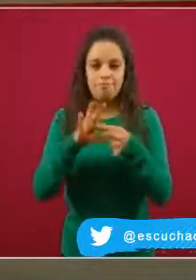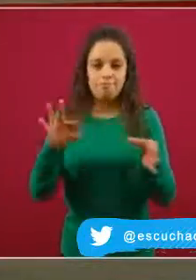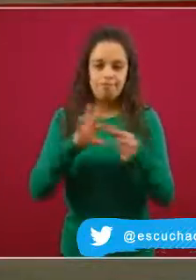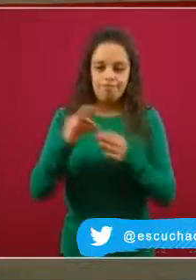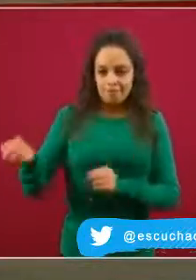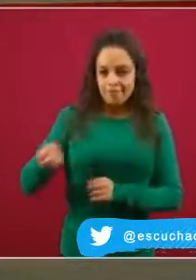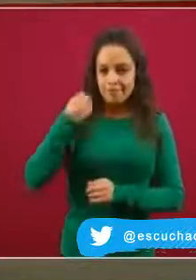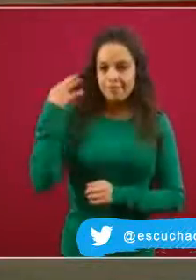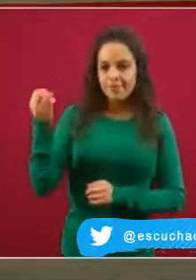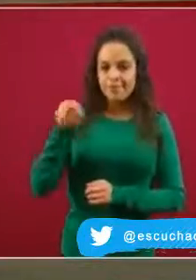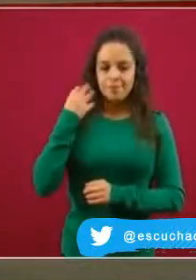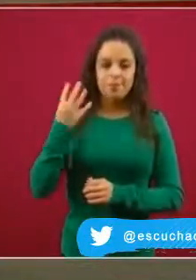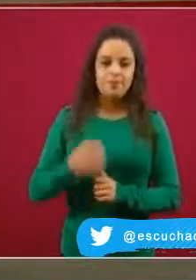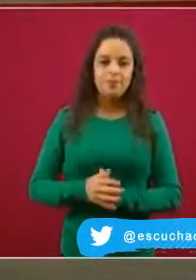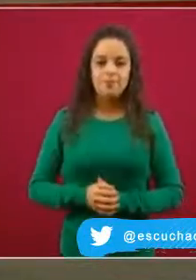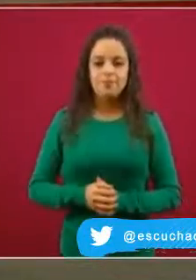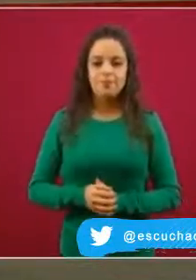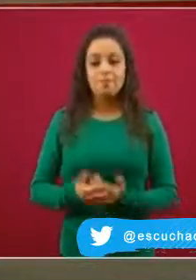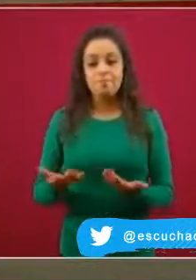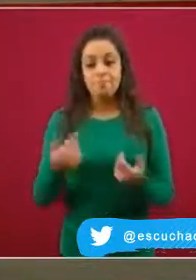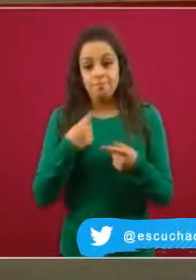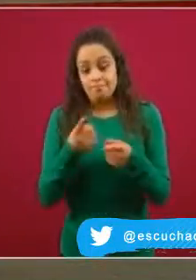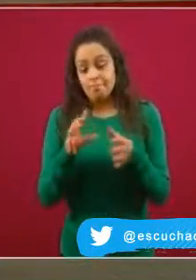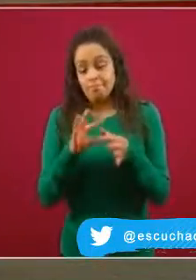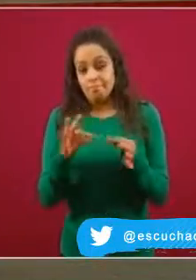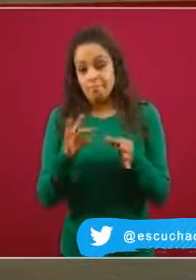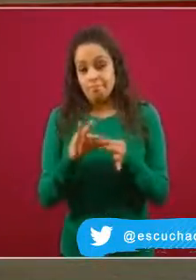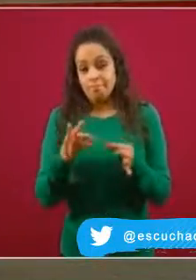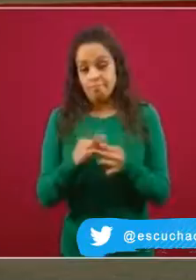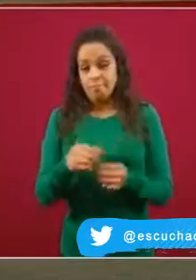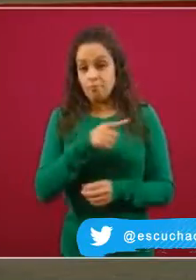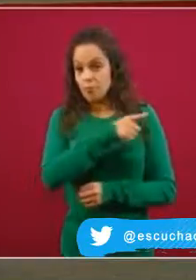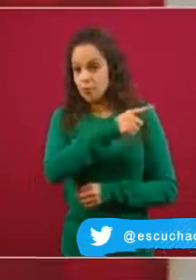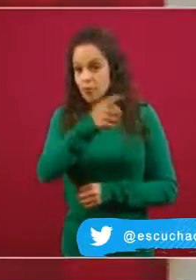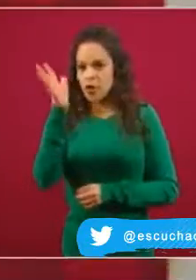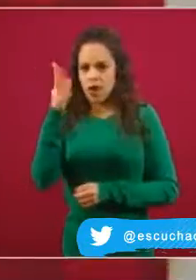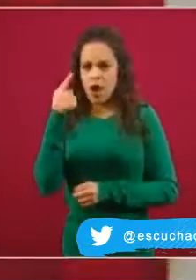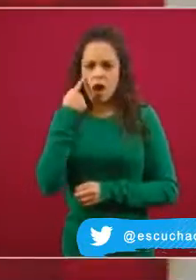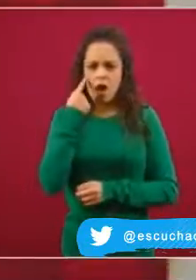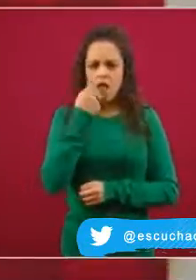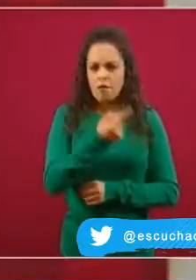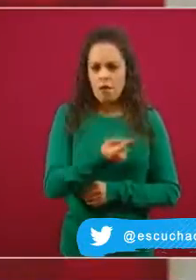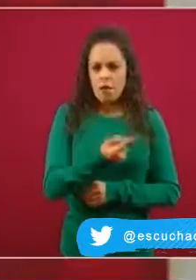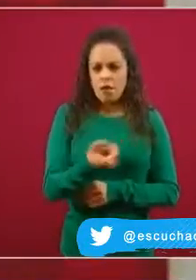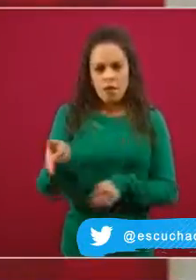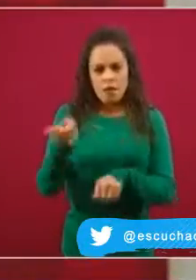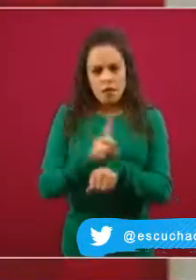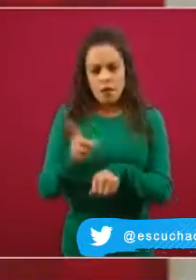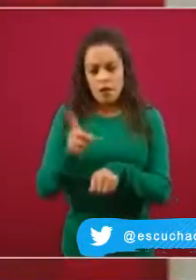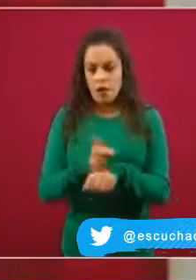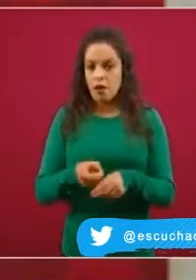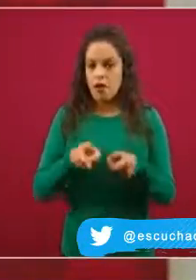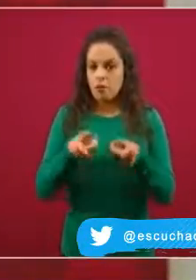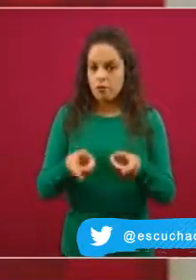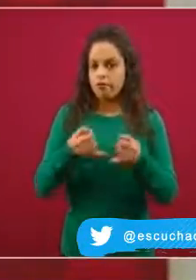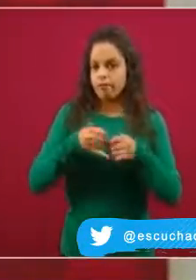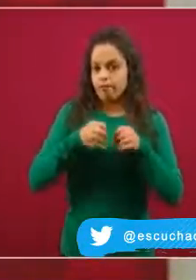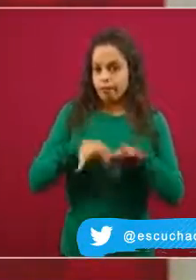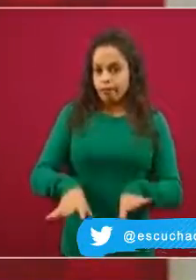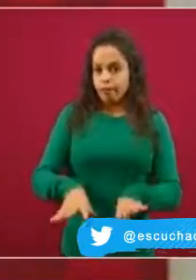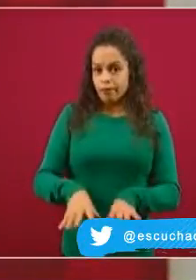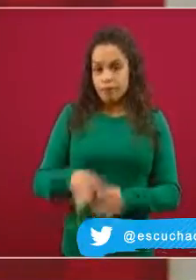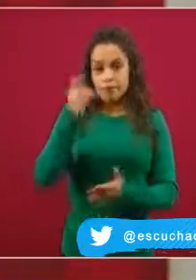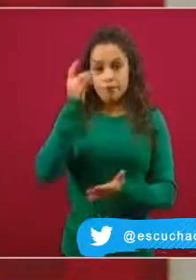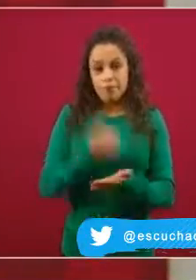Primero comentarles que, como han visto y se ha estado informando todos los días, la Ciudad de México es